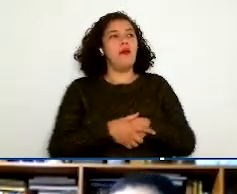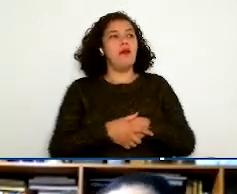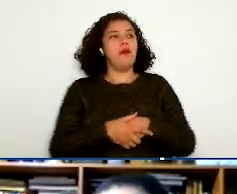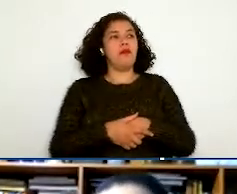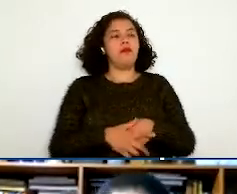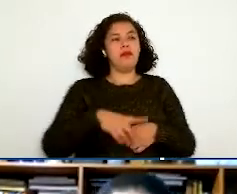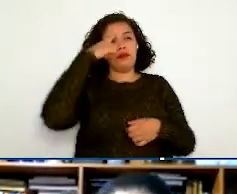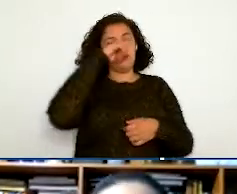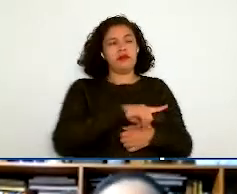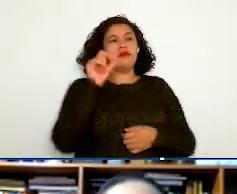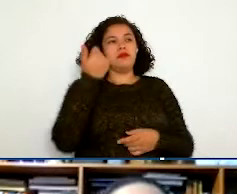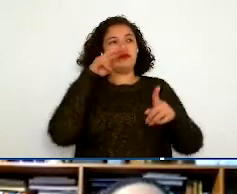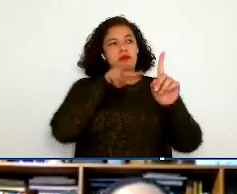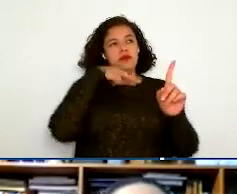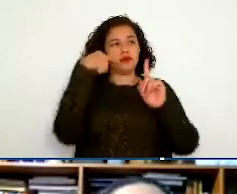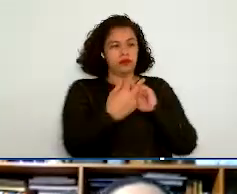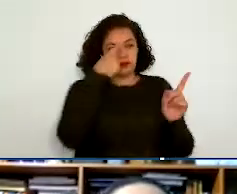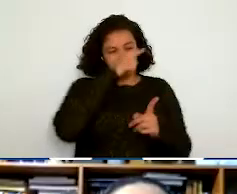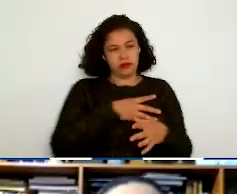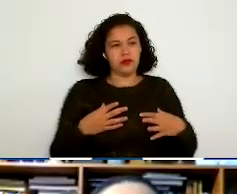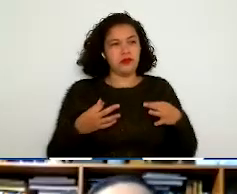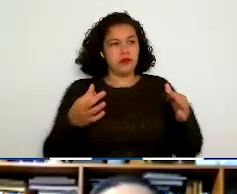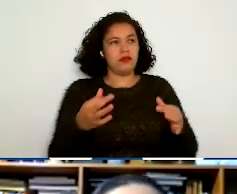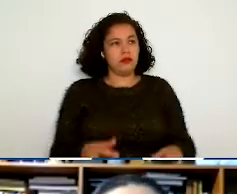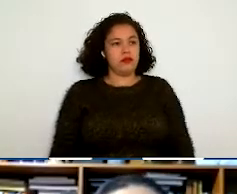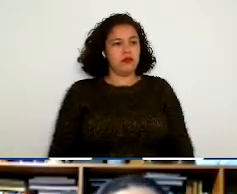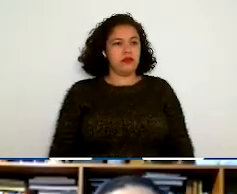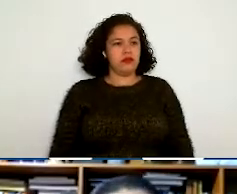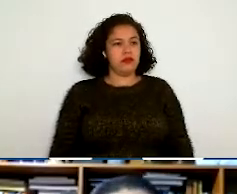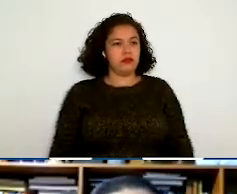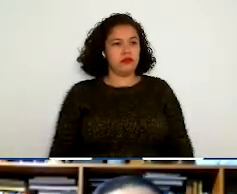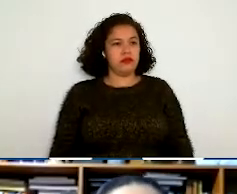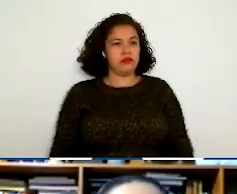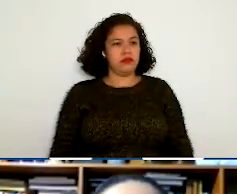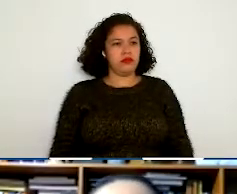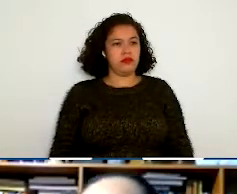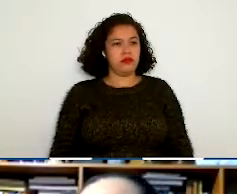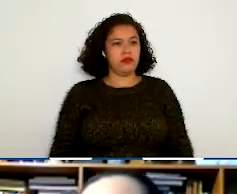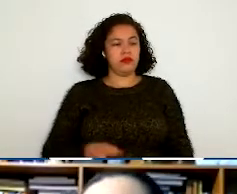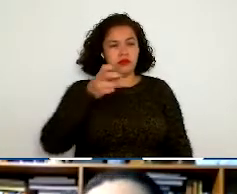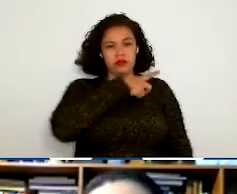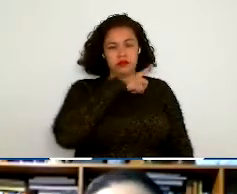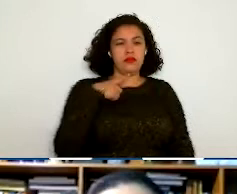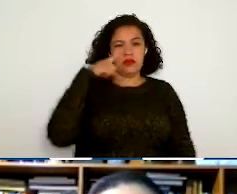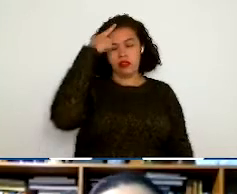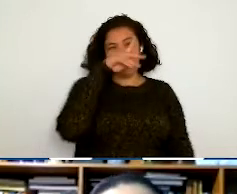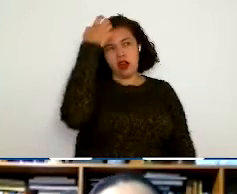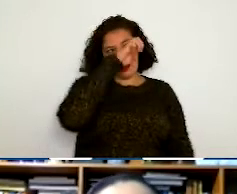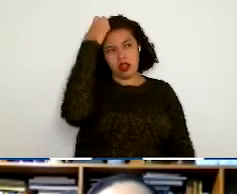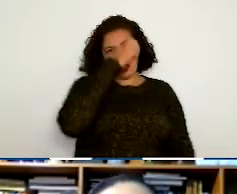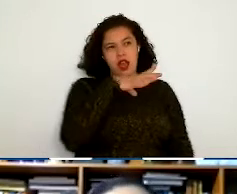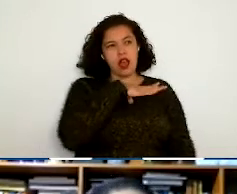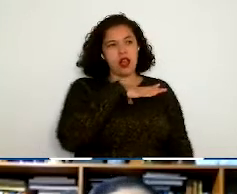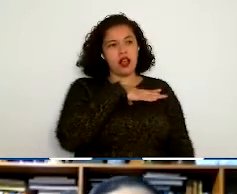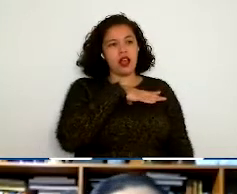estas dos perspectivas que veíamos de la calidad. Y justamente tiene que ver con que es una experiencia. Una